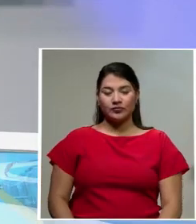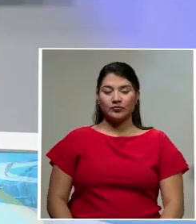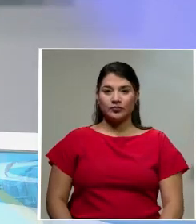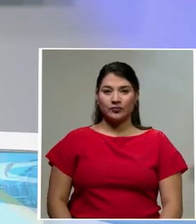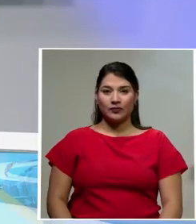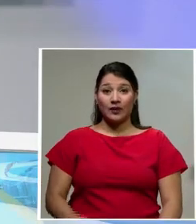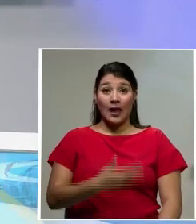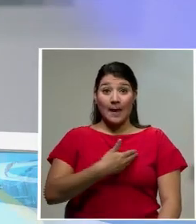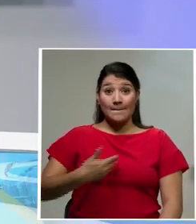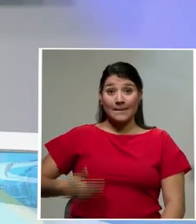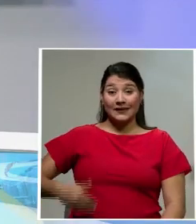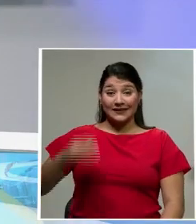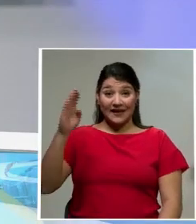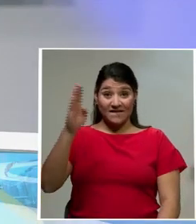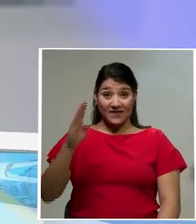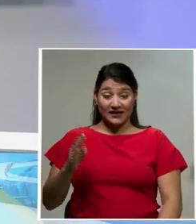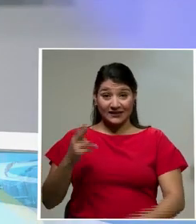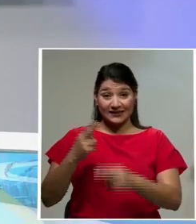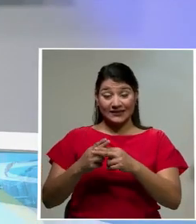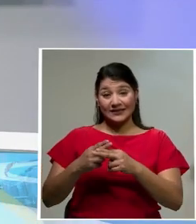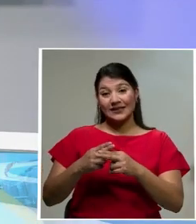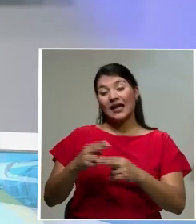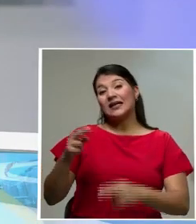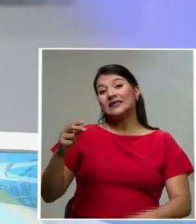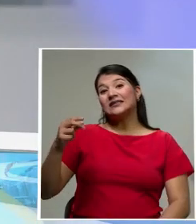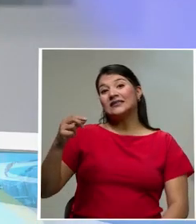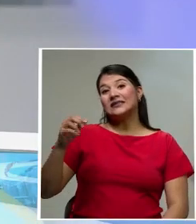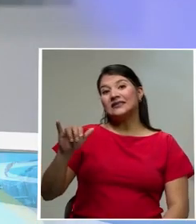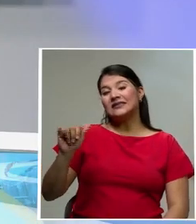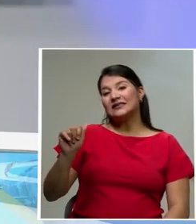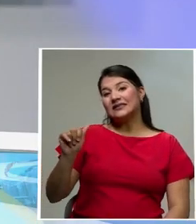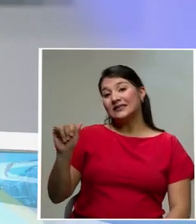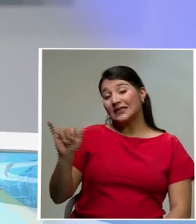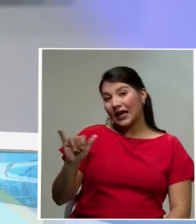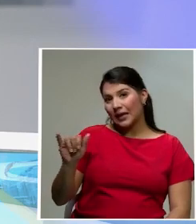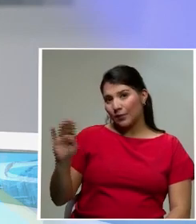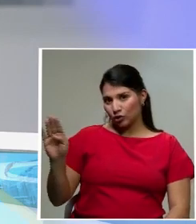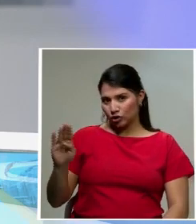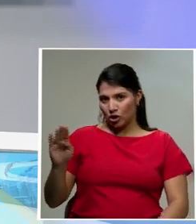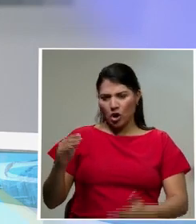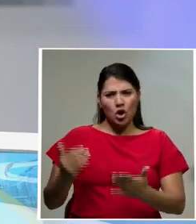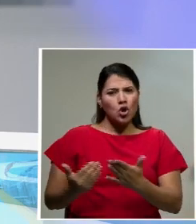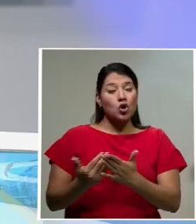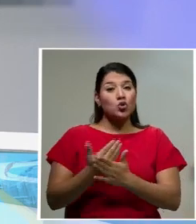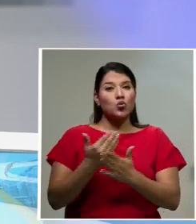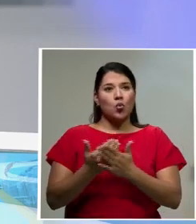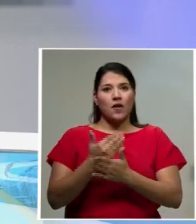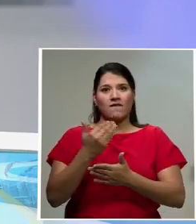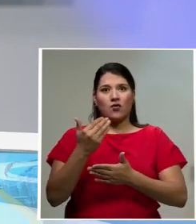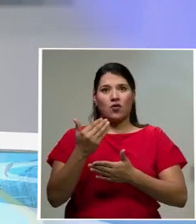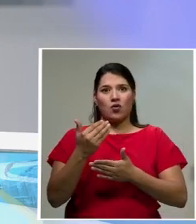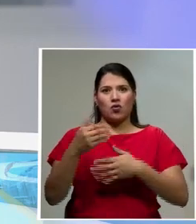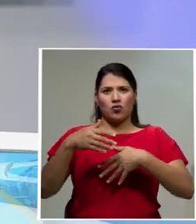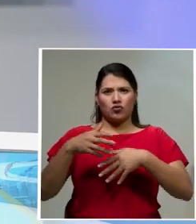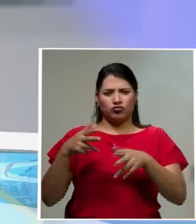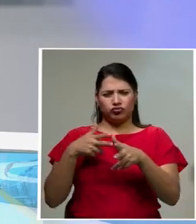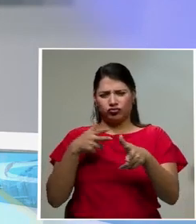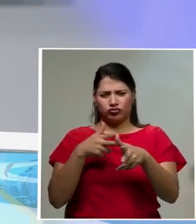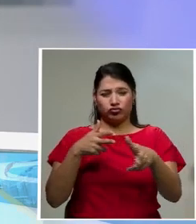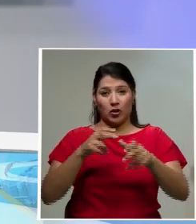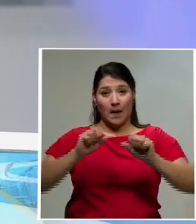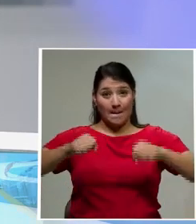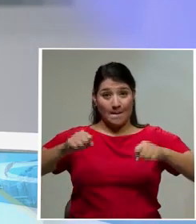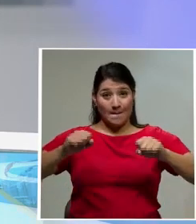Y el presidente de Brasil, Jair Bolsonaro, encabezó una nueva caravana junto a motociclistas simpatizantes